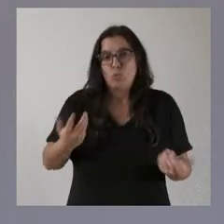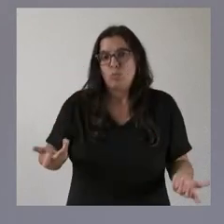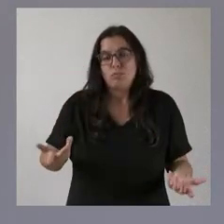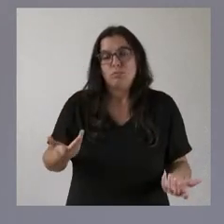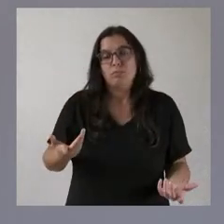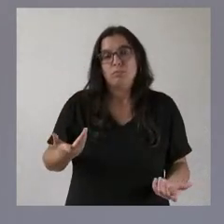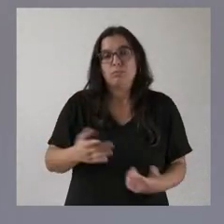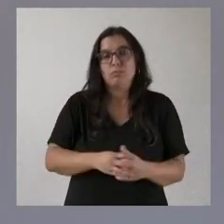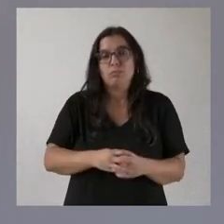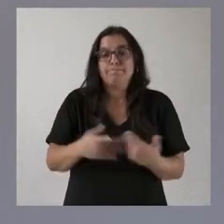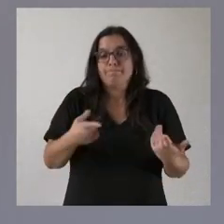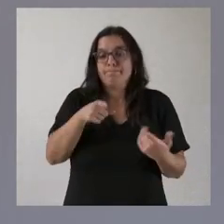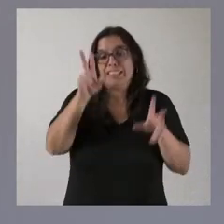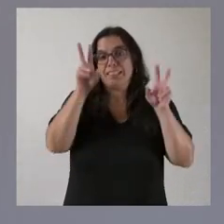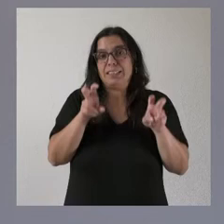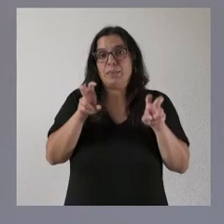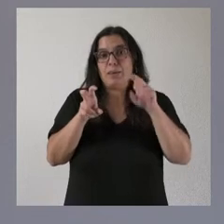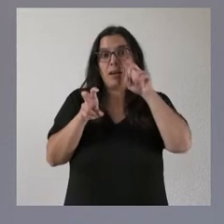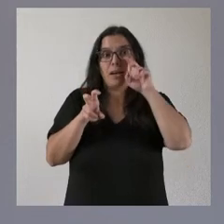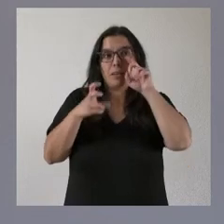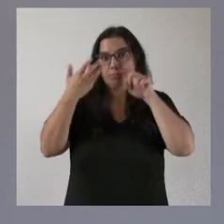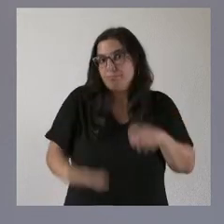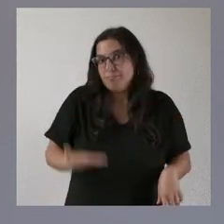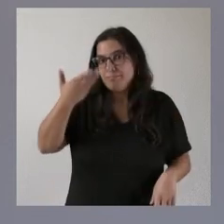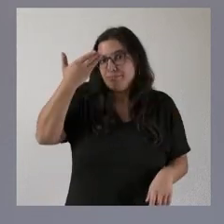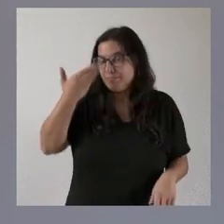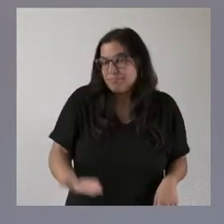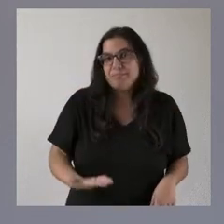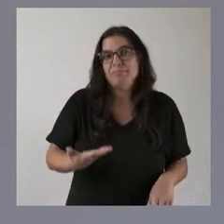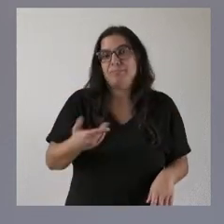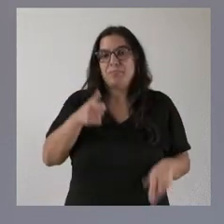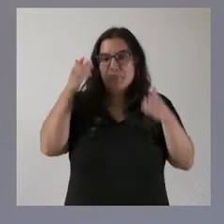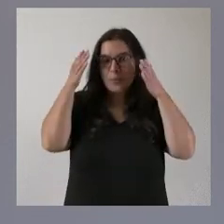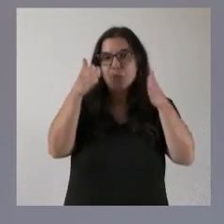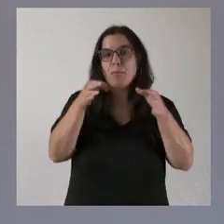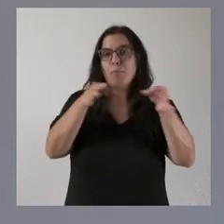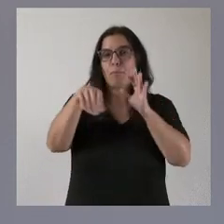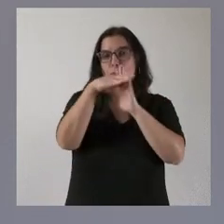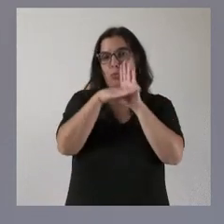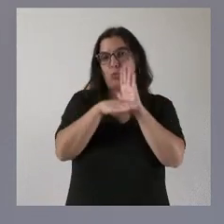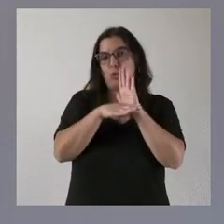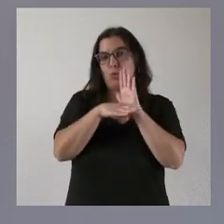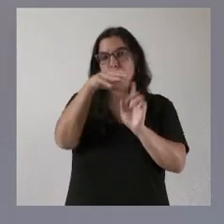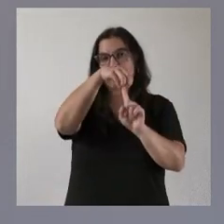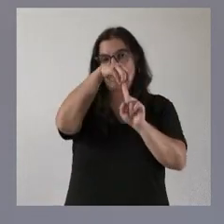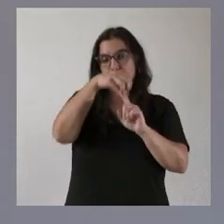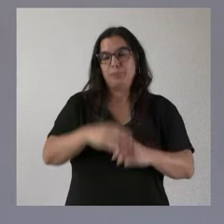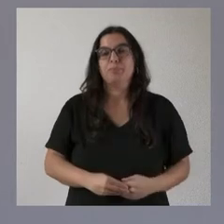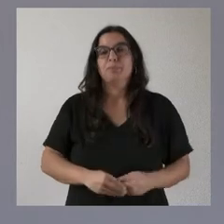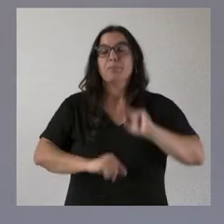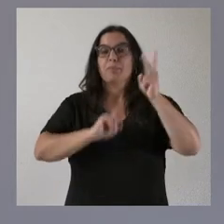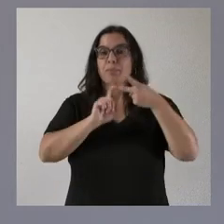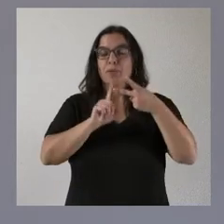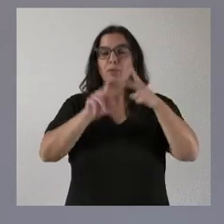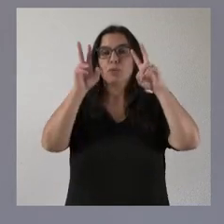ese es el aspecto elemental y fundamental en el que se basan esos protocolos que estamos aplicando Y en segundo lugar